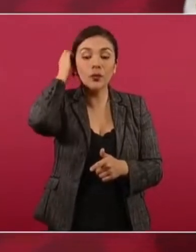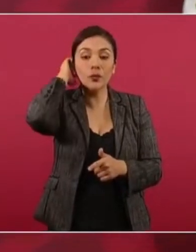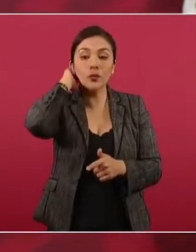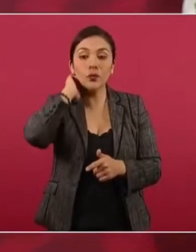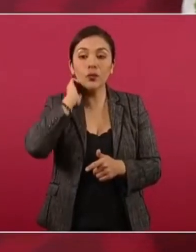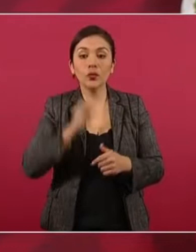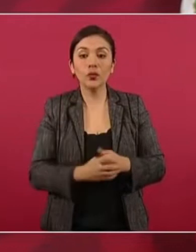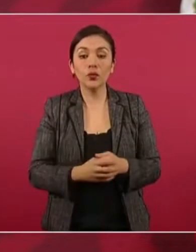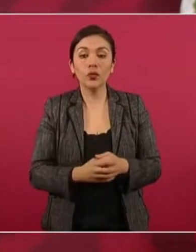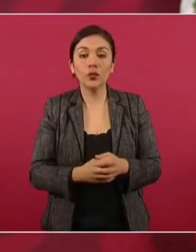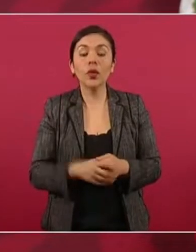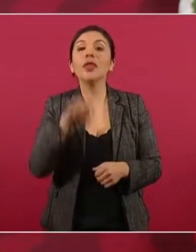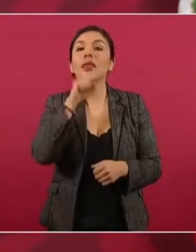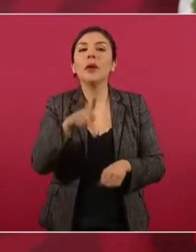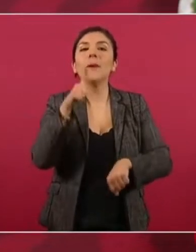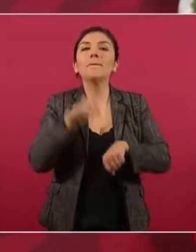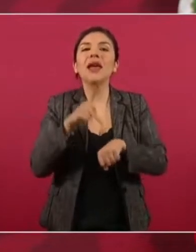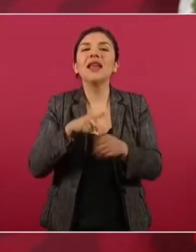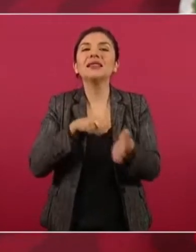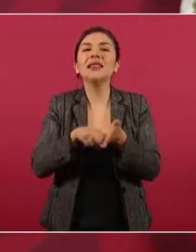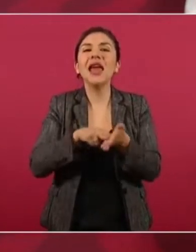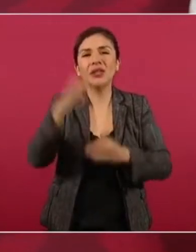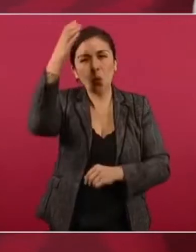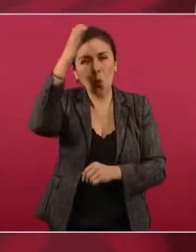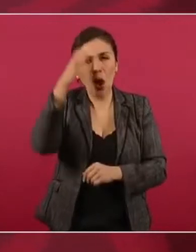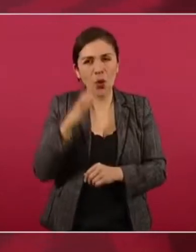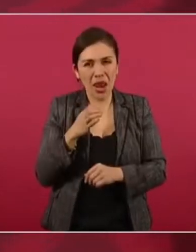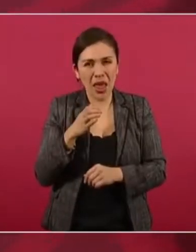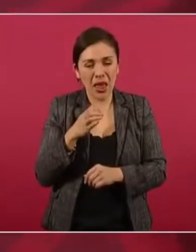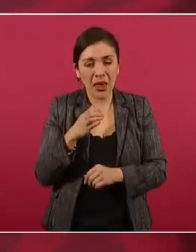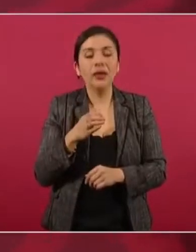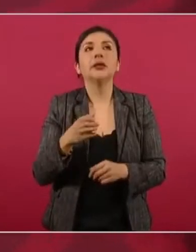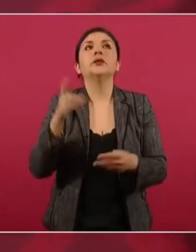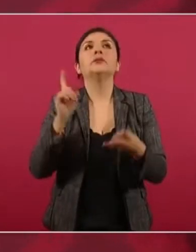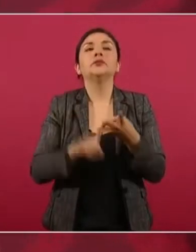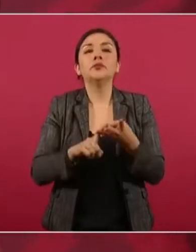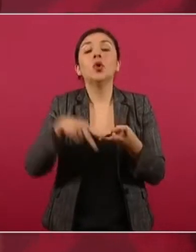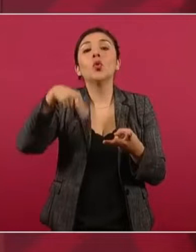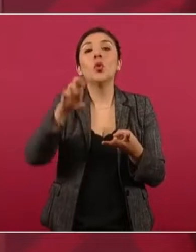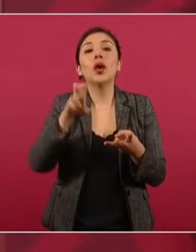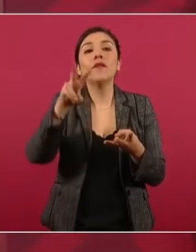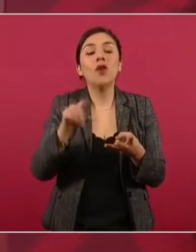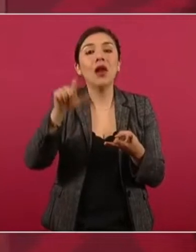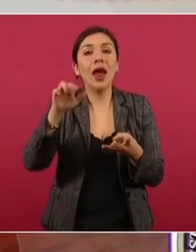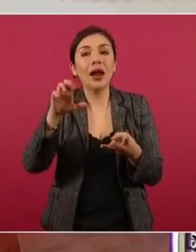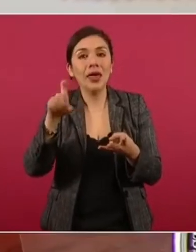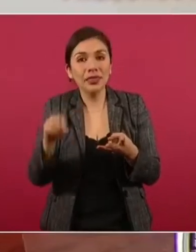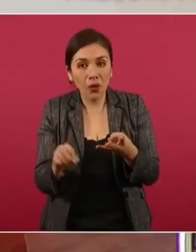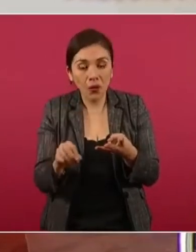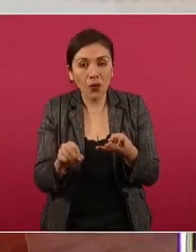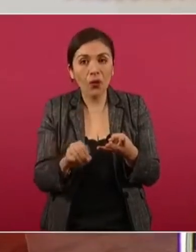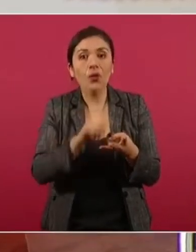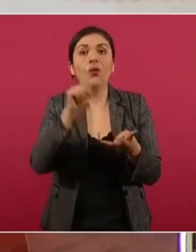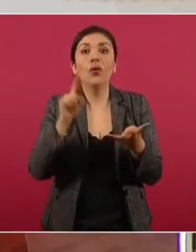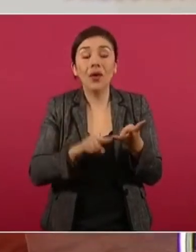y estuvimos en Piedras Negras, Coahuila, y estuvimos en Nuevo Laredo,